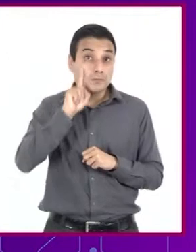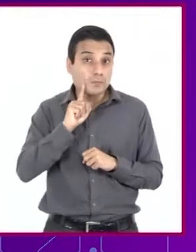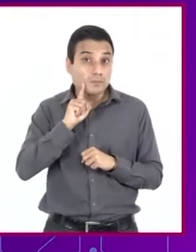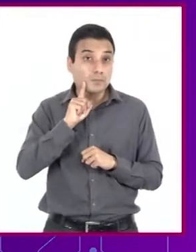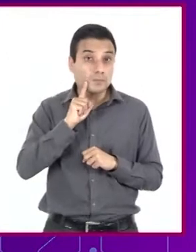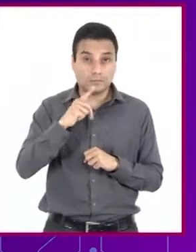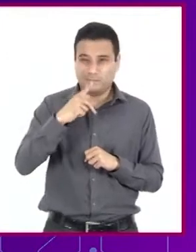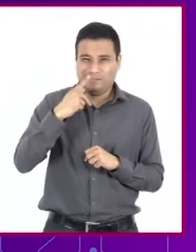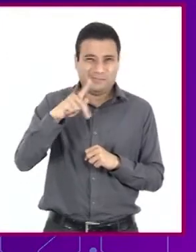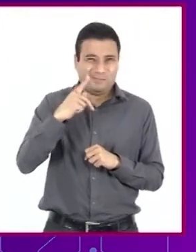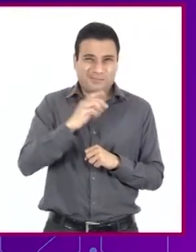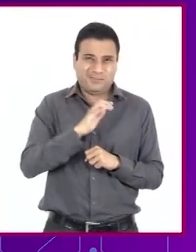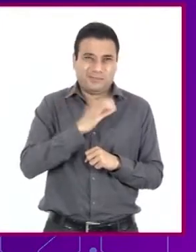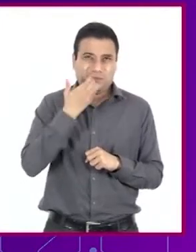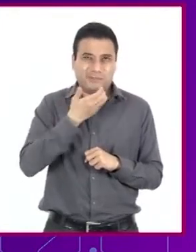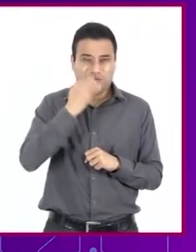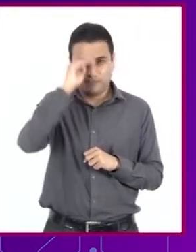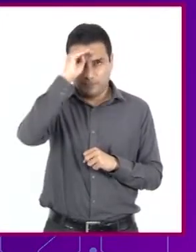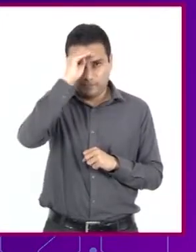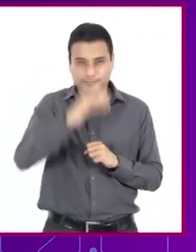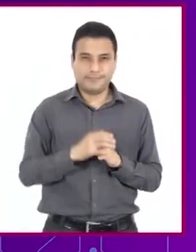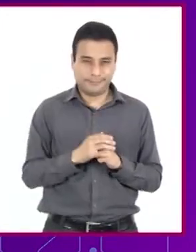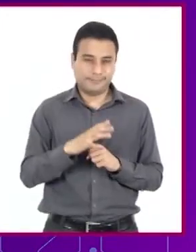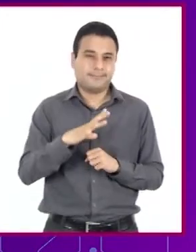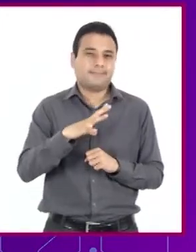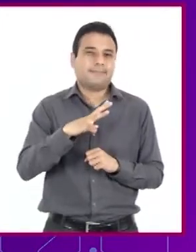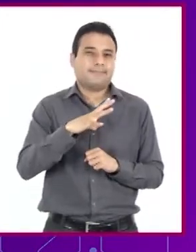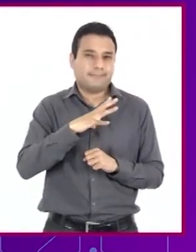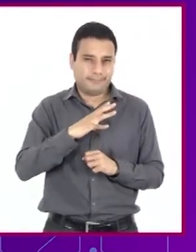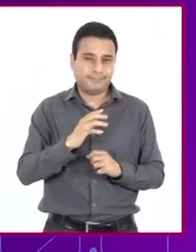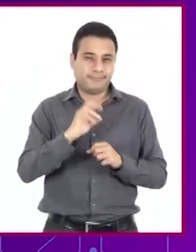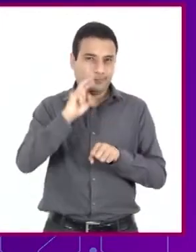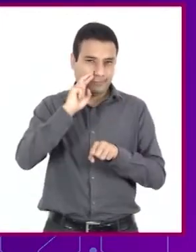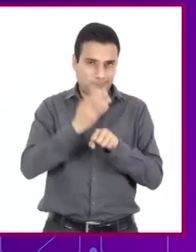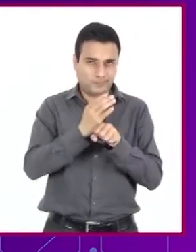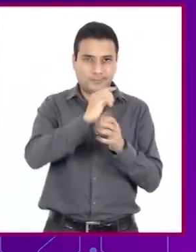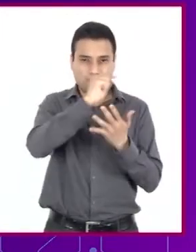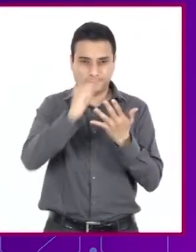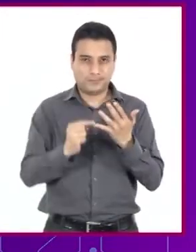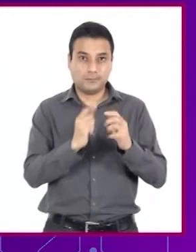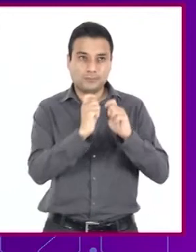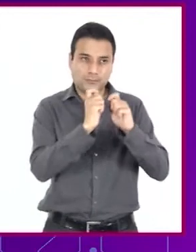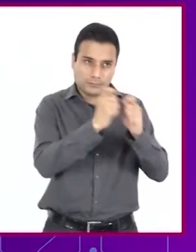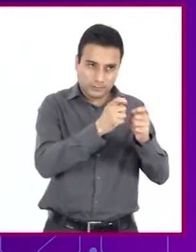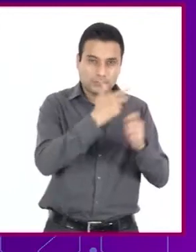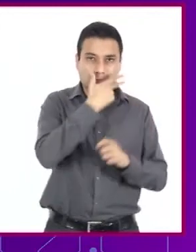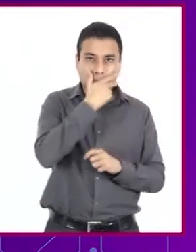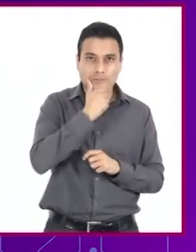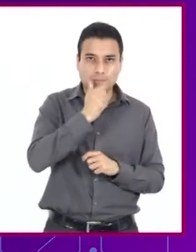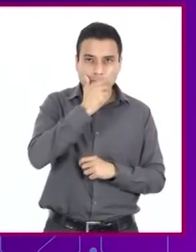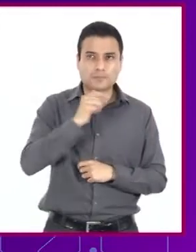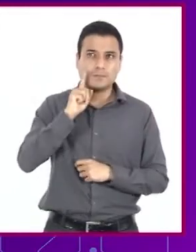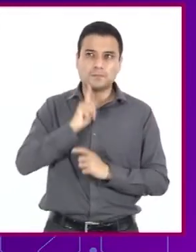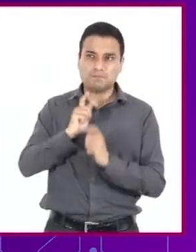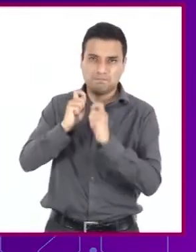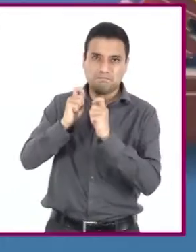generado estereotipos de género, donde se asignan roles de comportamiento si se es mujer u